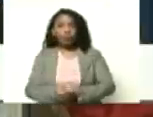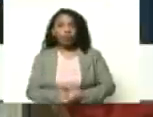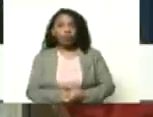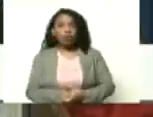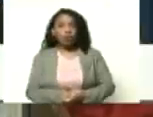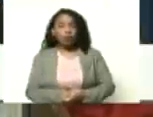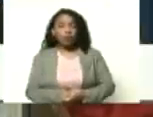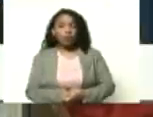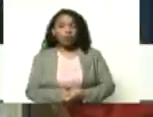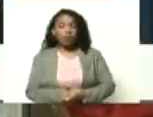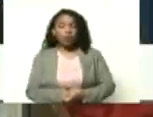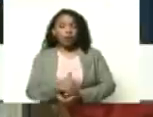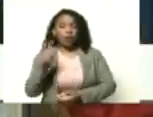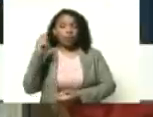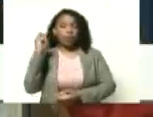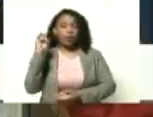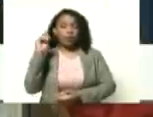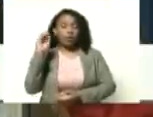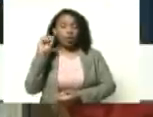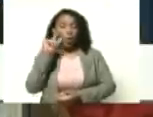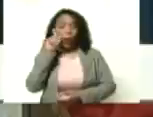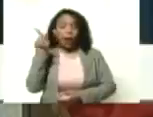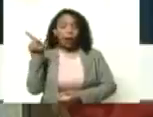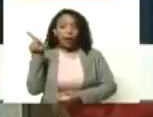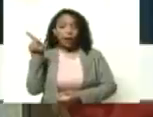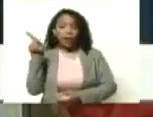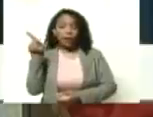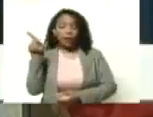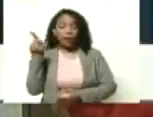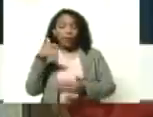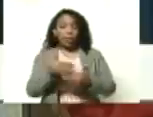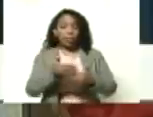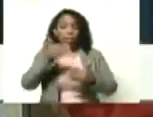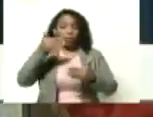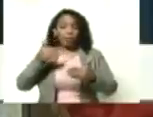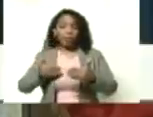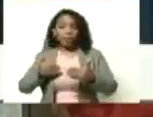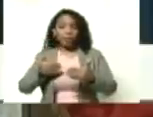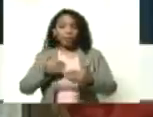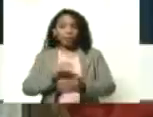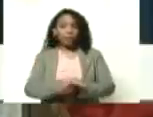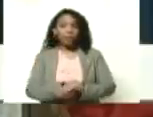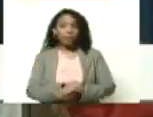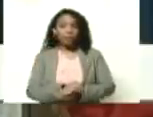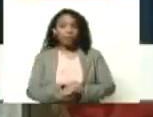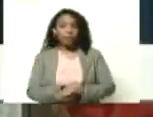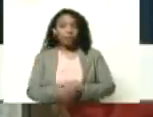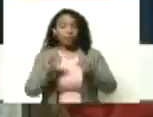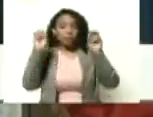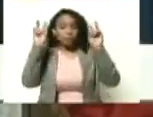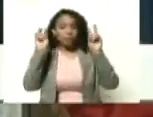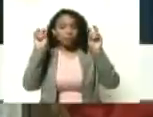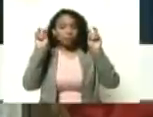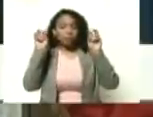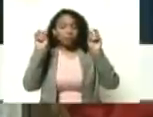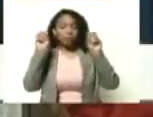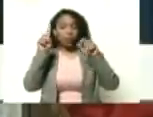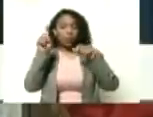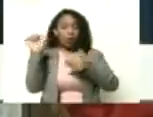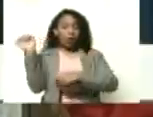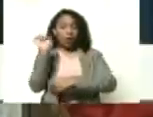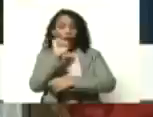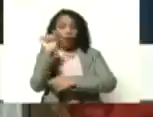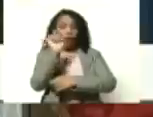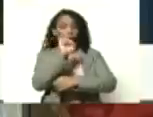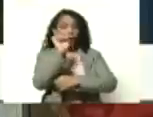primero quito viloria un mitsubishi lancer adelante de atrás o sorpresa en una camioneta